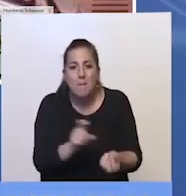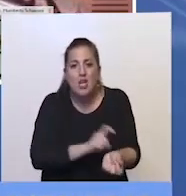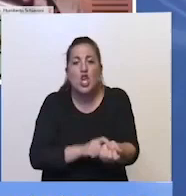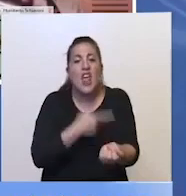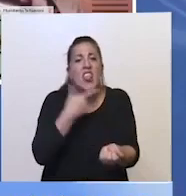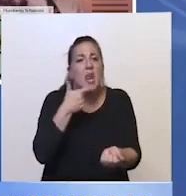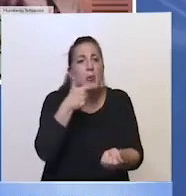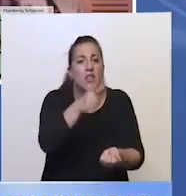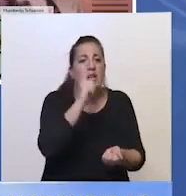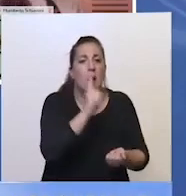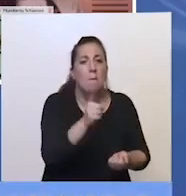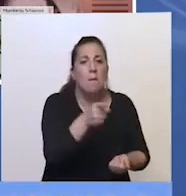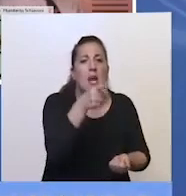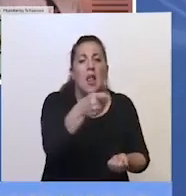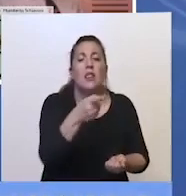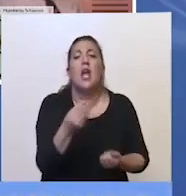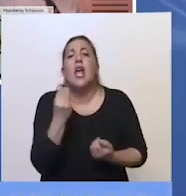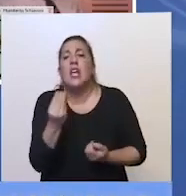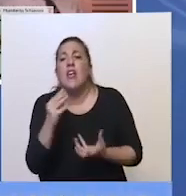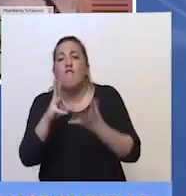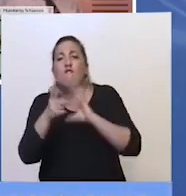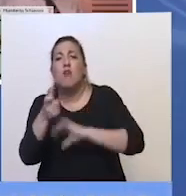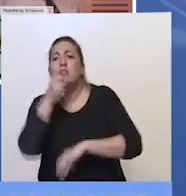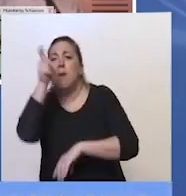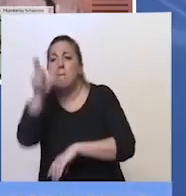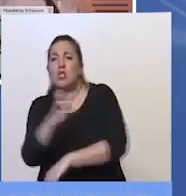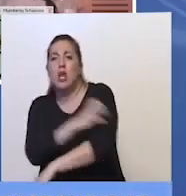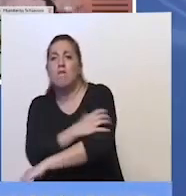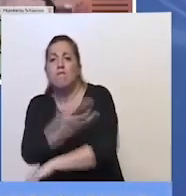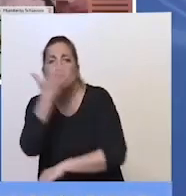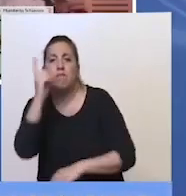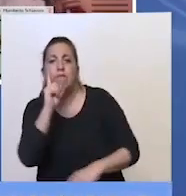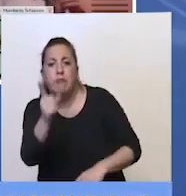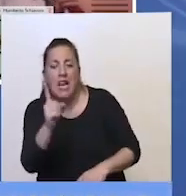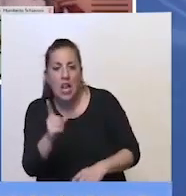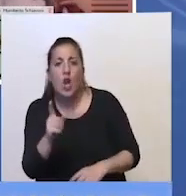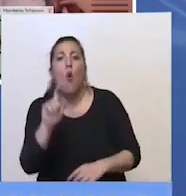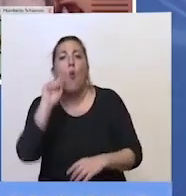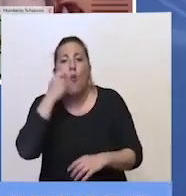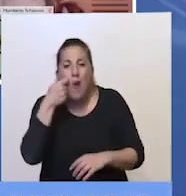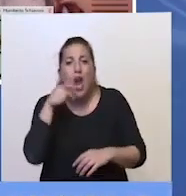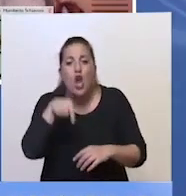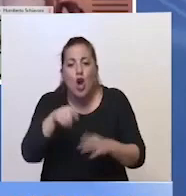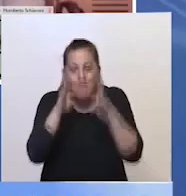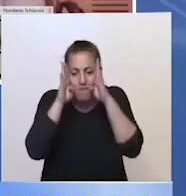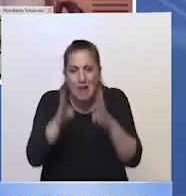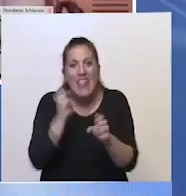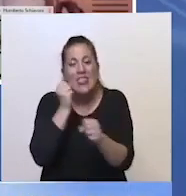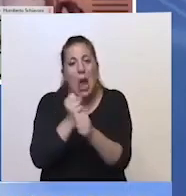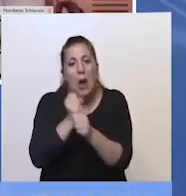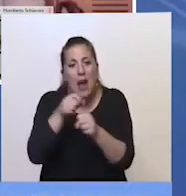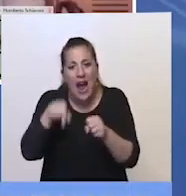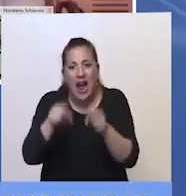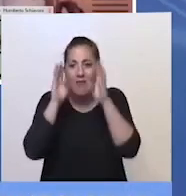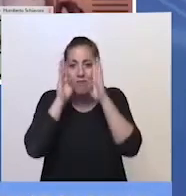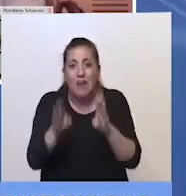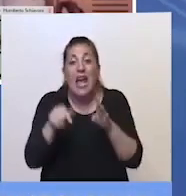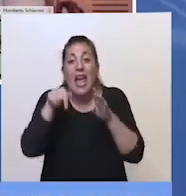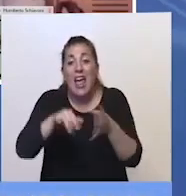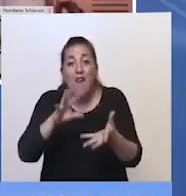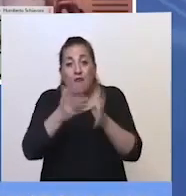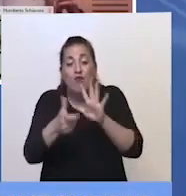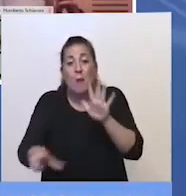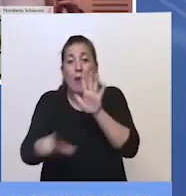riesgo, cuáles son las características de la hipertensión de riesgo. Y sería muy bueno que se trabaje en esto, con este criterio que se aplica en esta